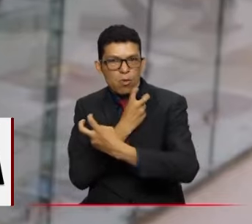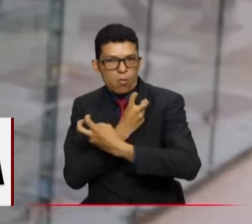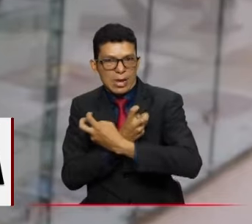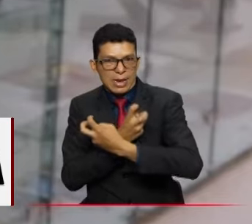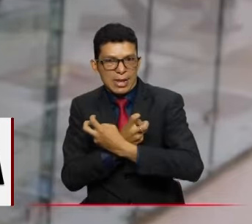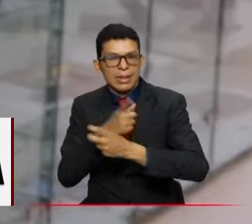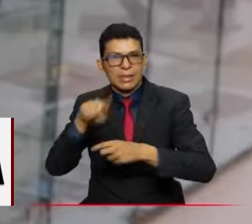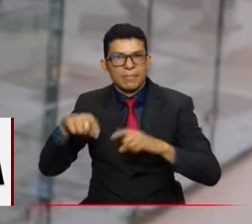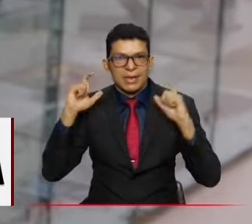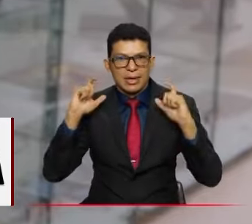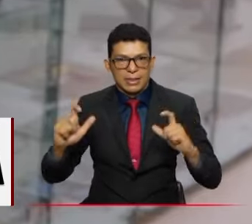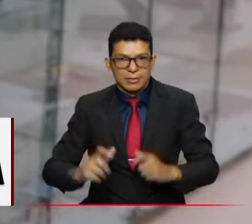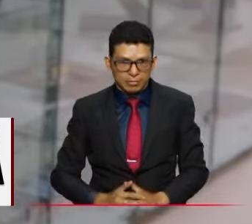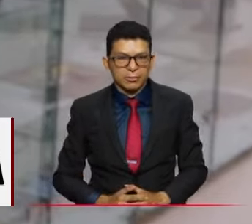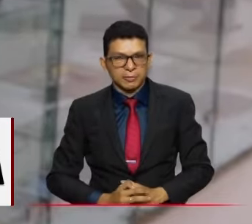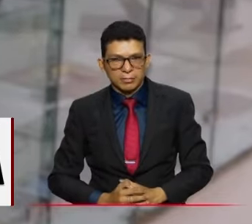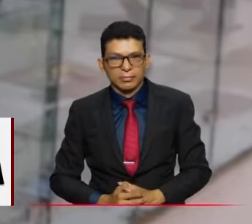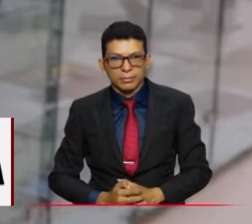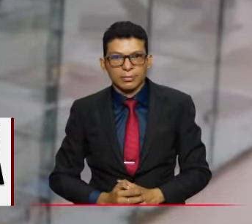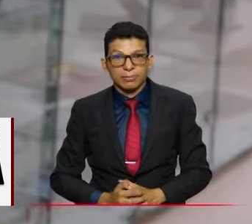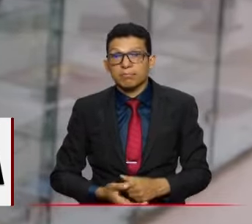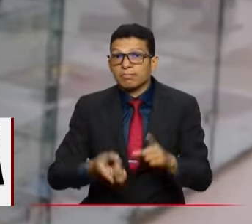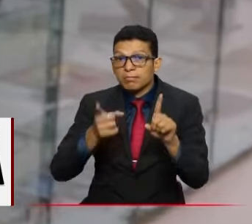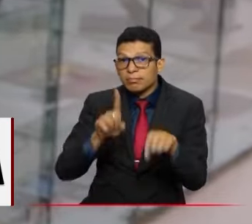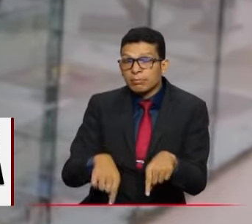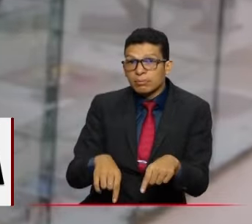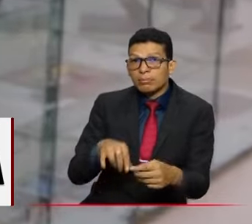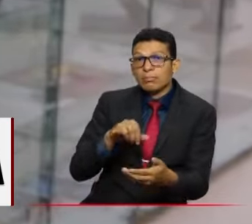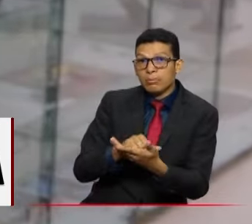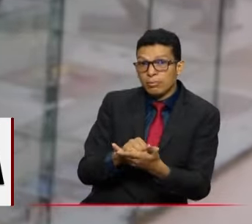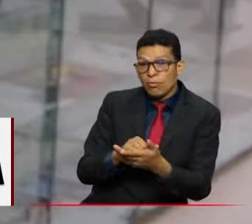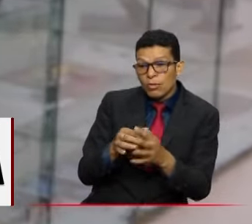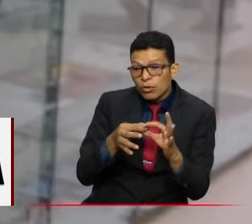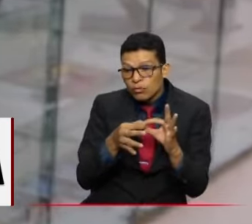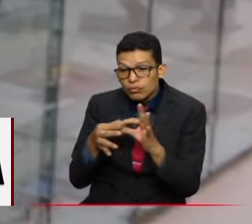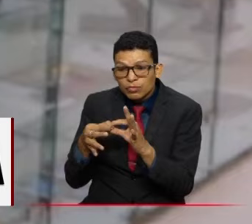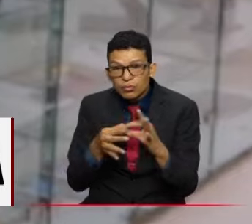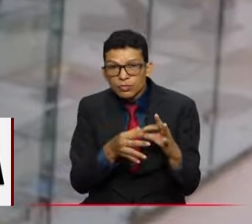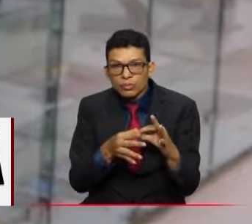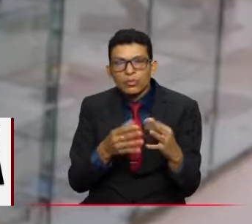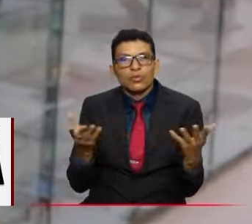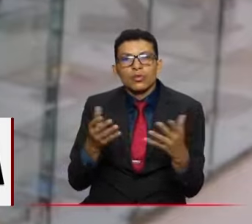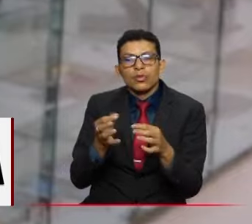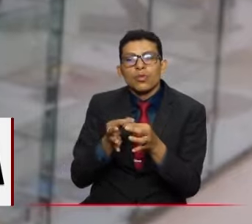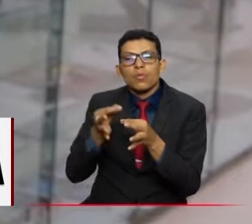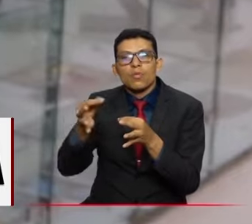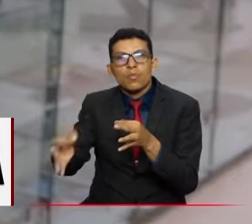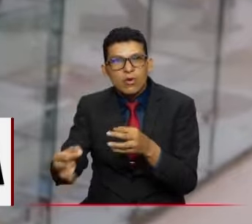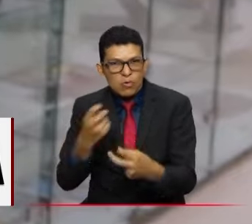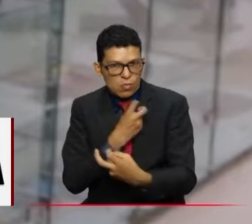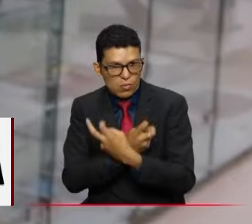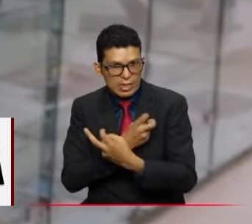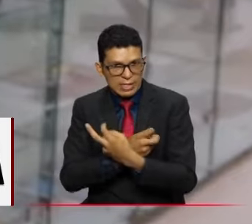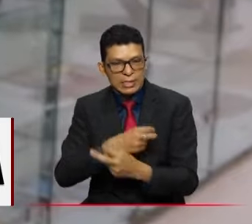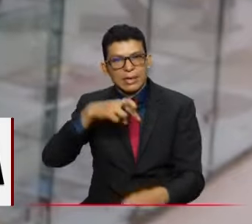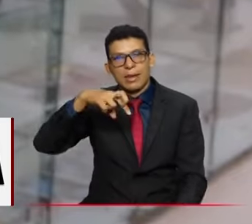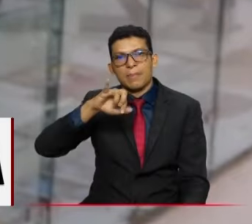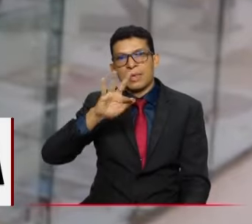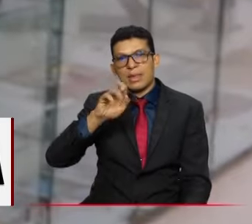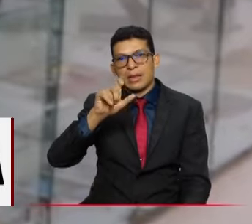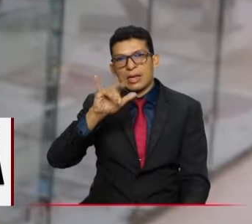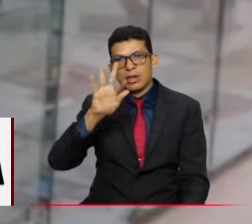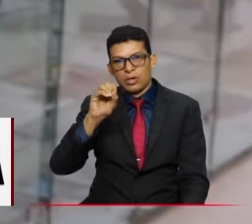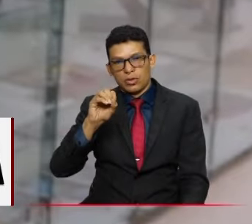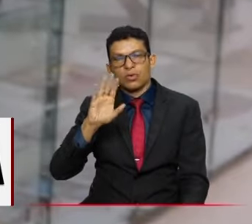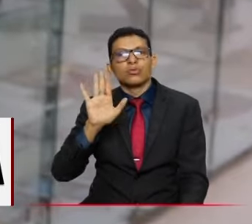Caquetá. También y de manera simultánea, en el municipio de Pitalito, es capturado Juan Camilo